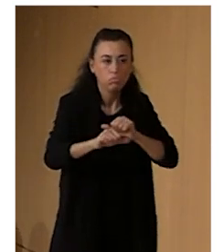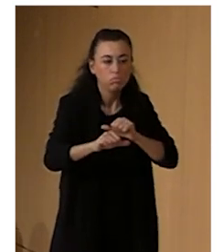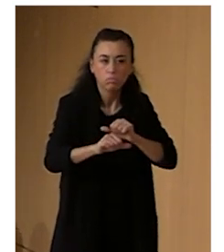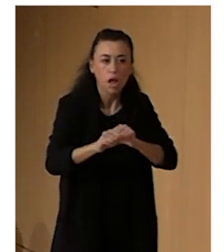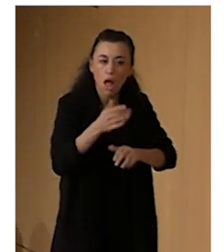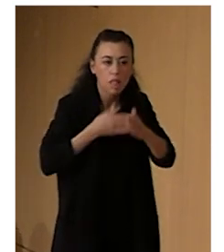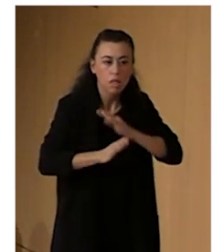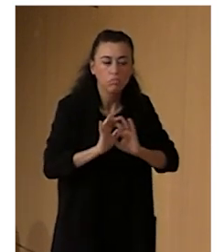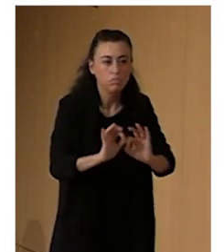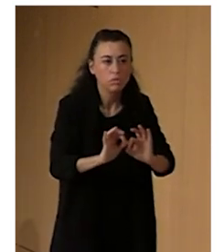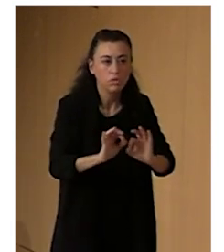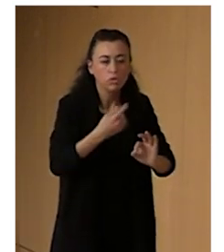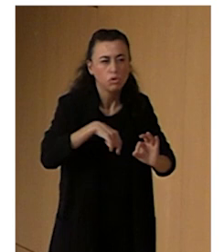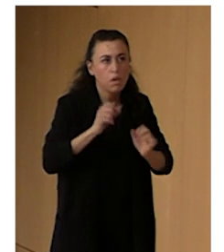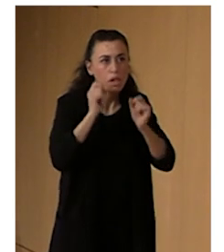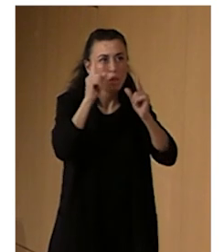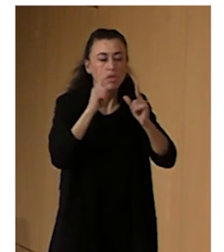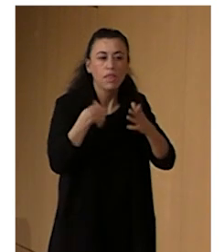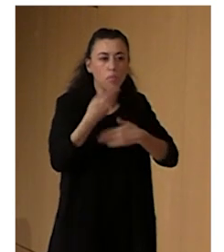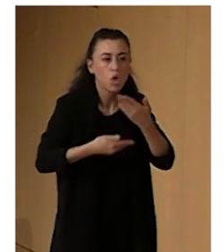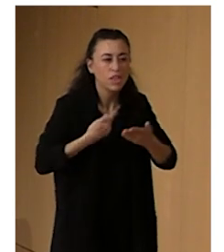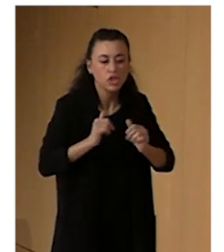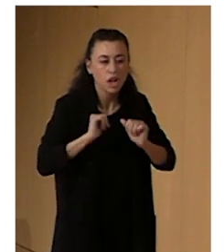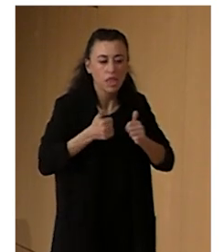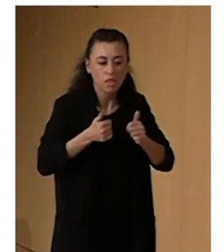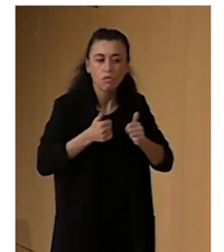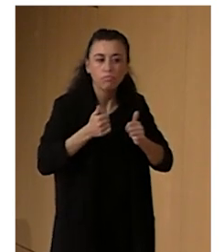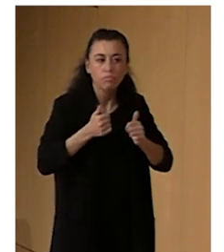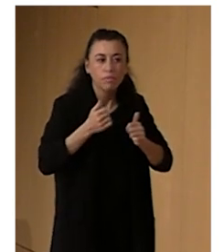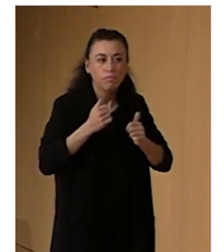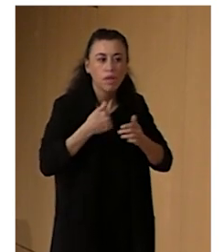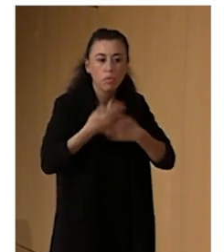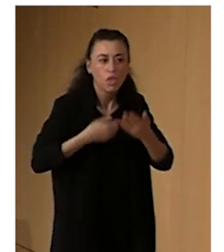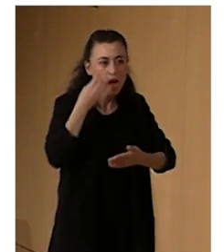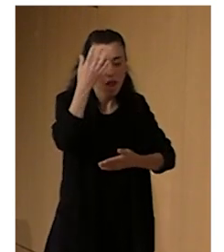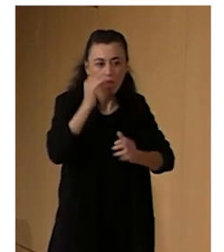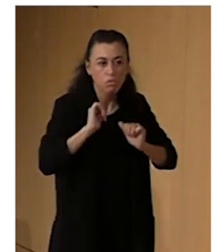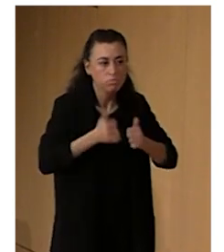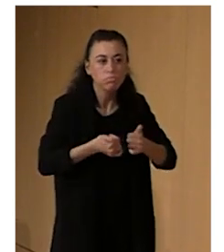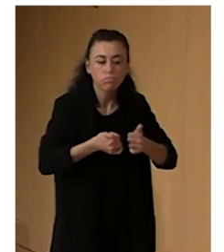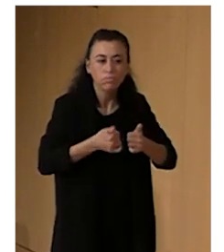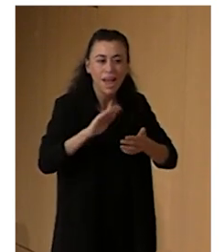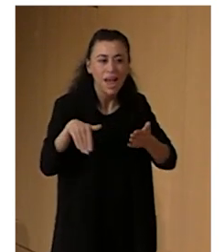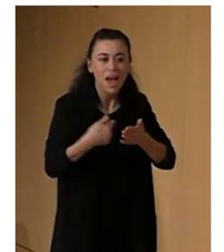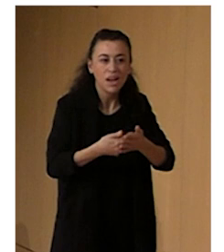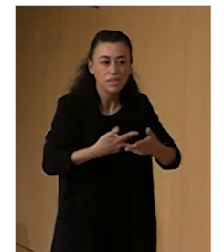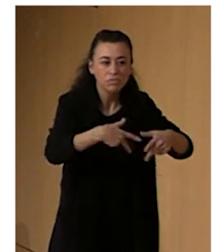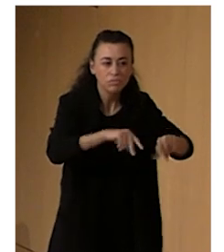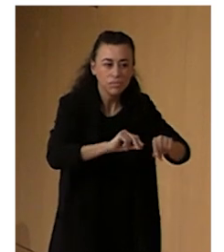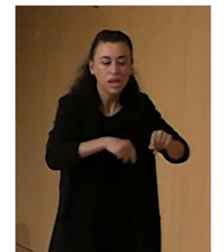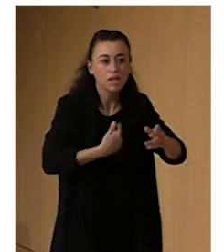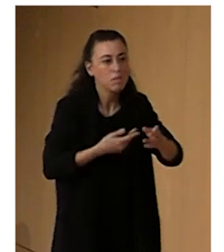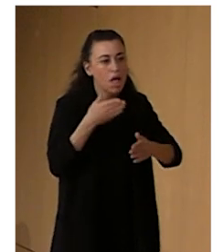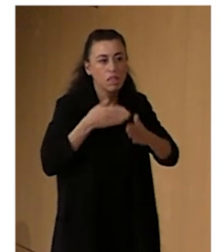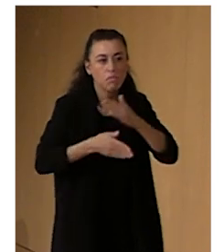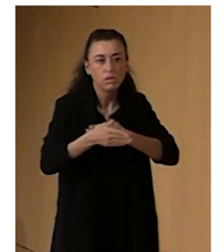una pata más de la del proceso desde el inicio del proceso de creación hasta el final Entonces desde que empezamos a